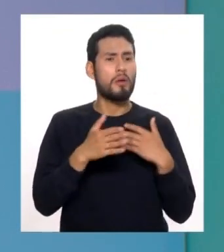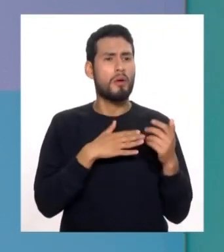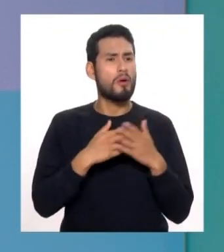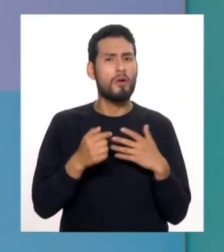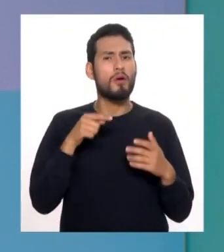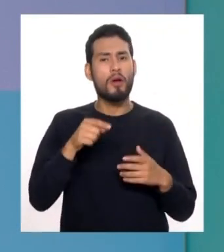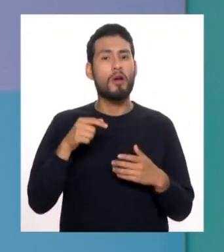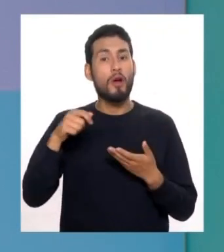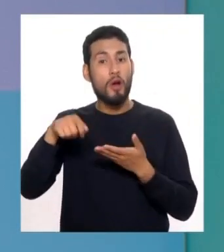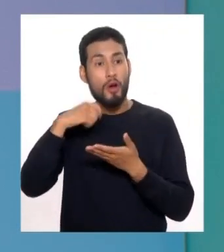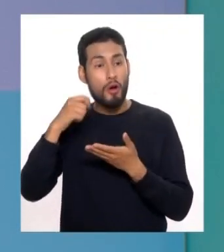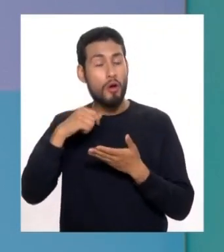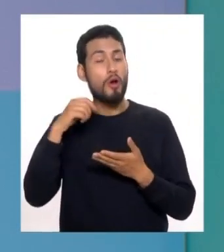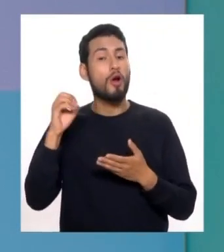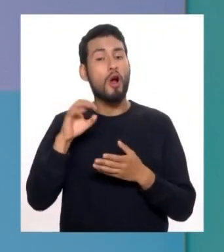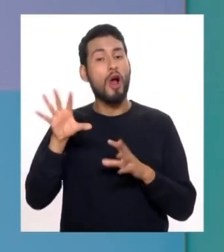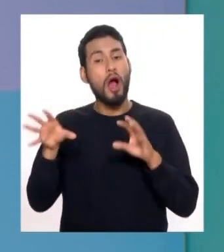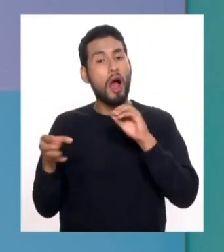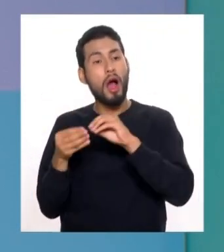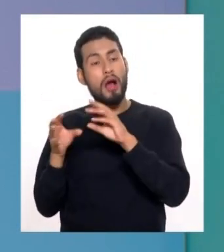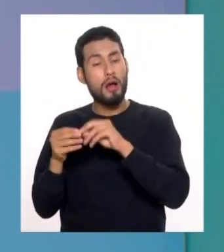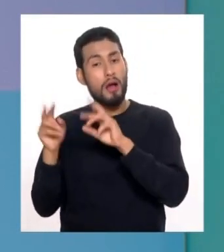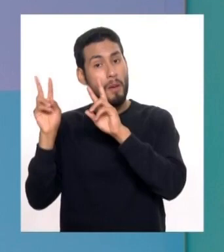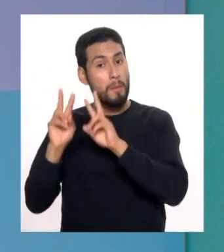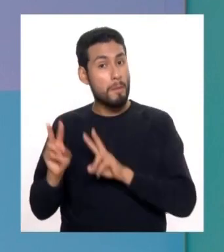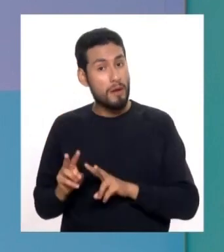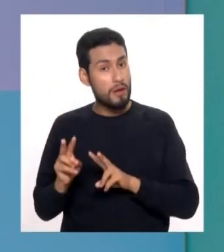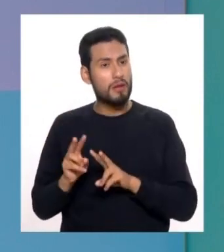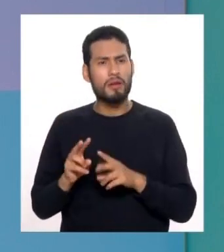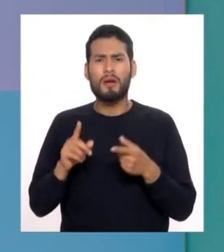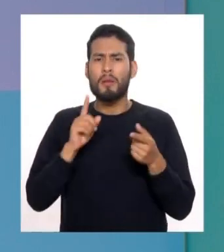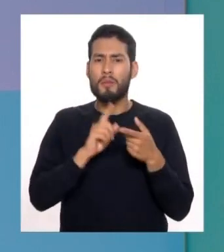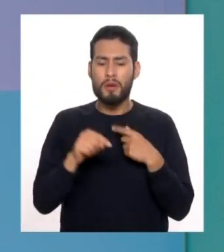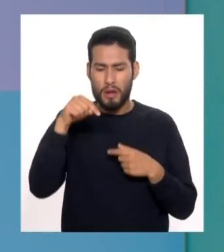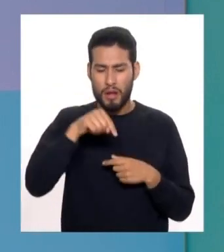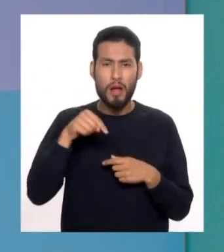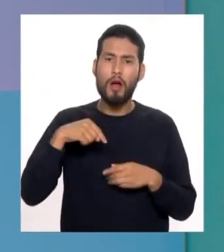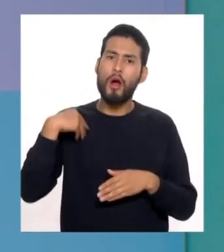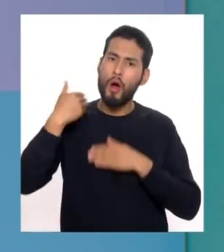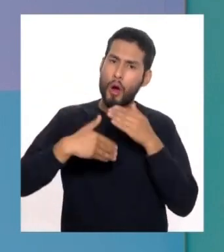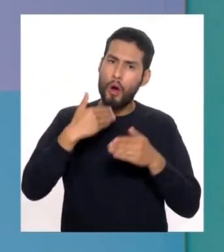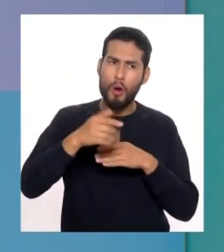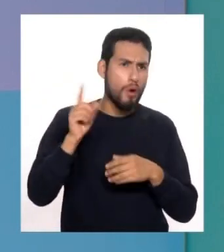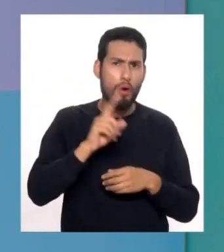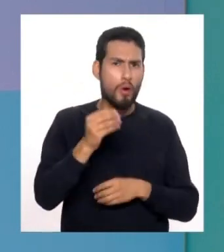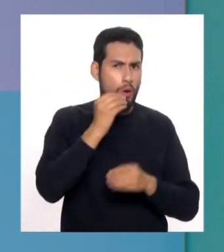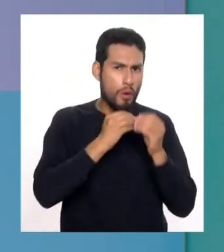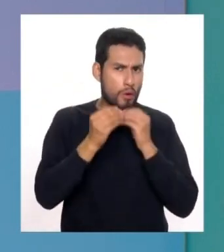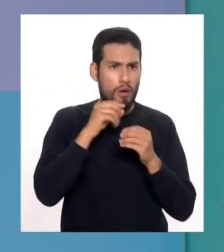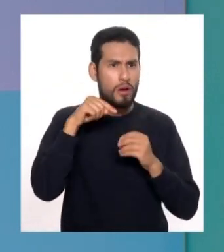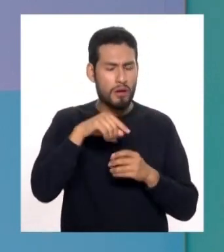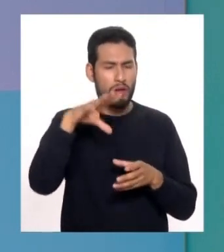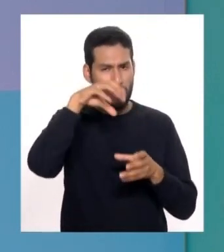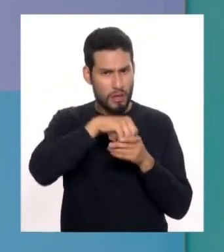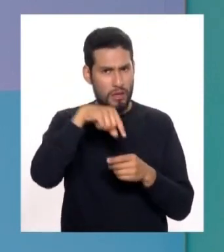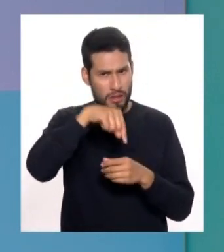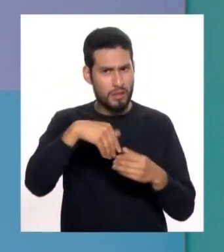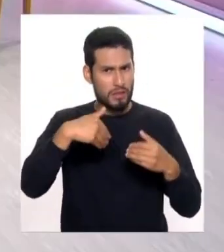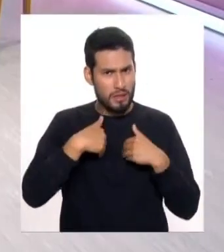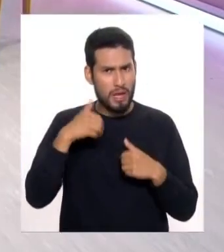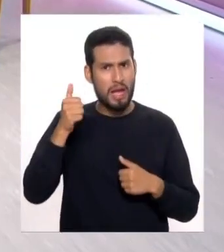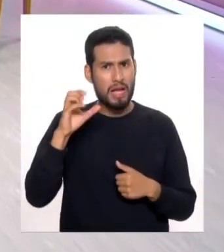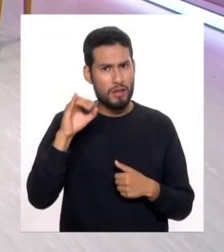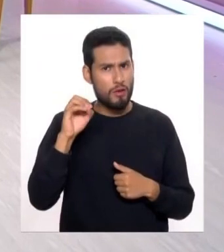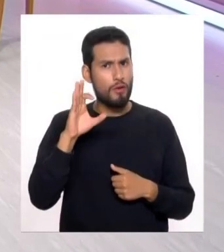un suplemento o un complemento vitamínico si en tu dieta diaria no estás consumiendo los alimentos que contienen el